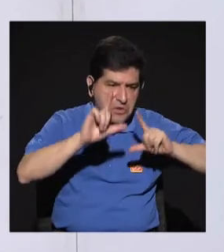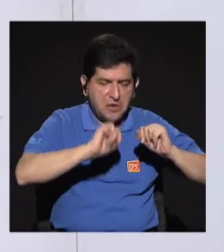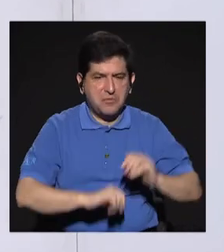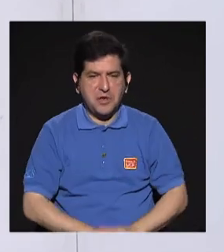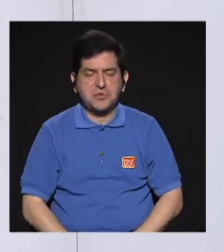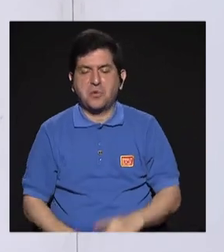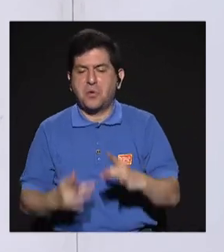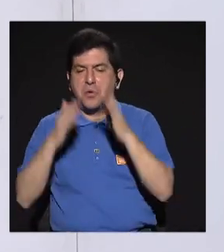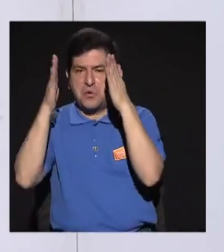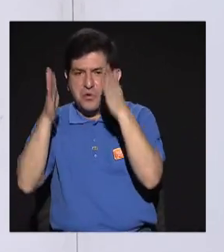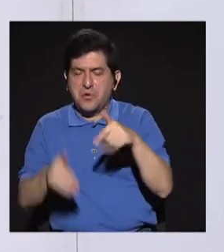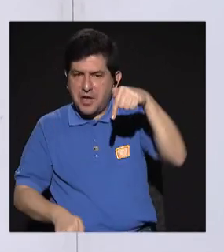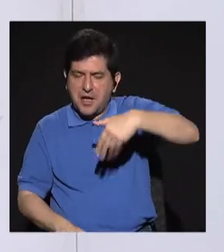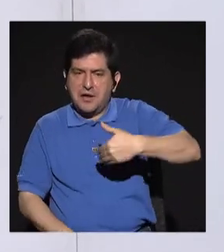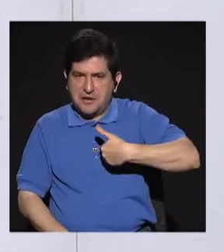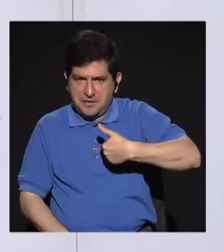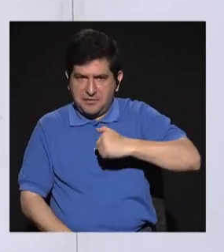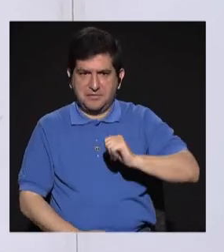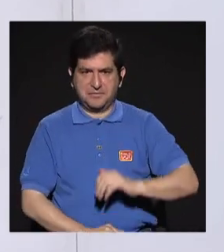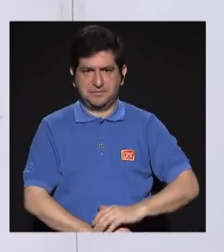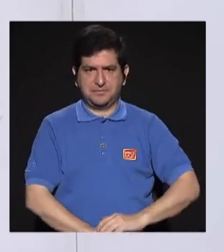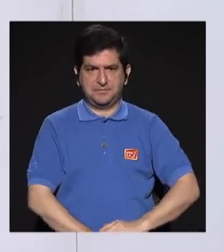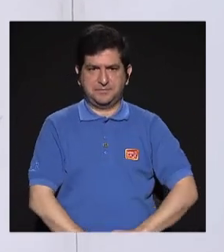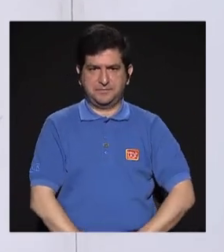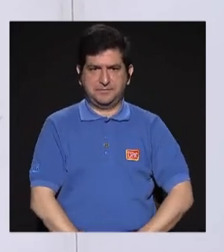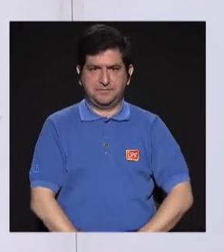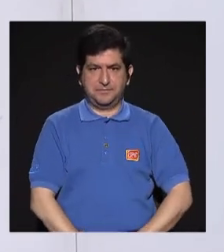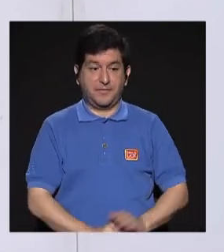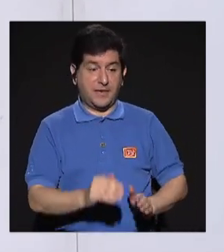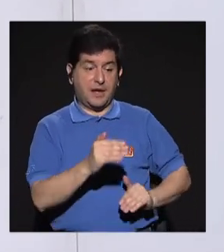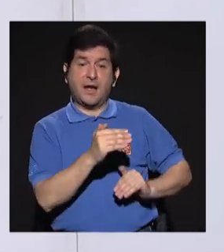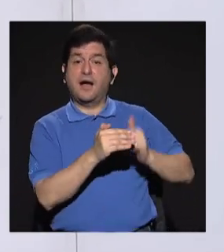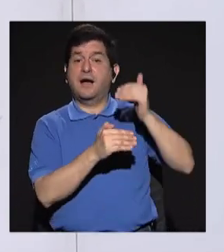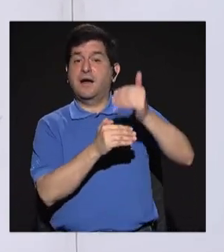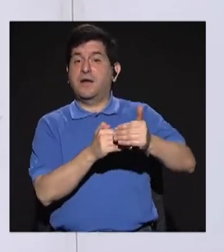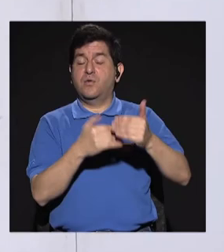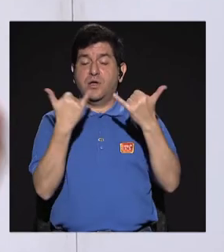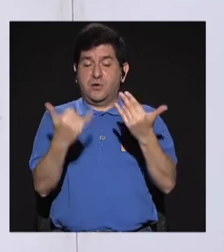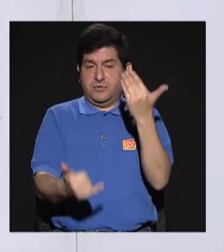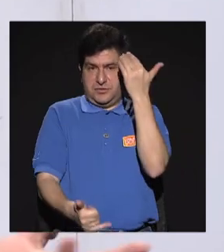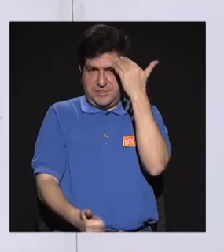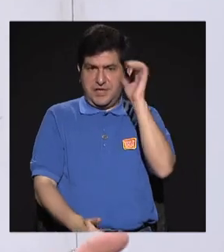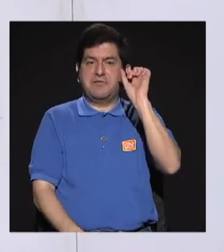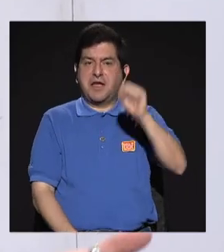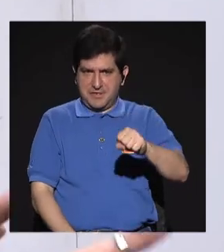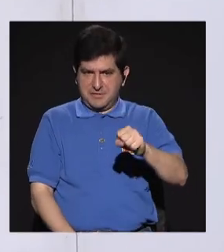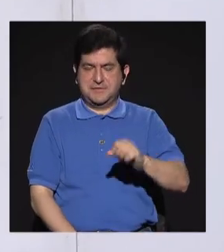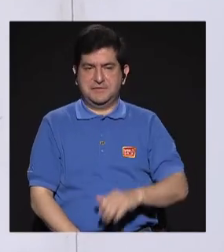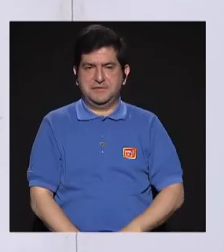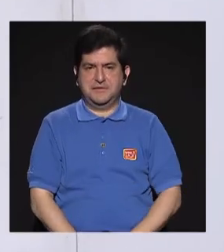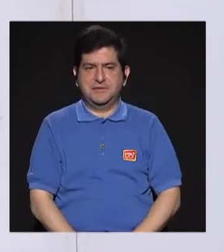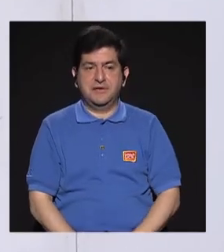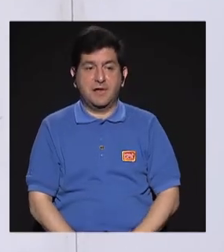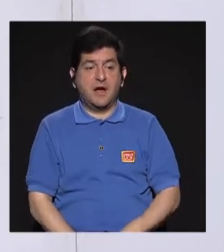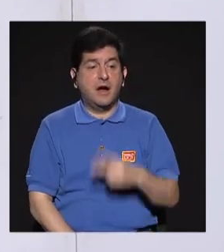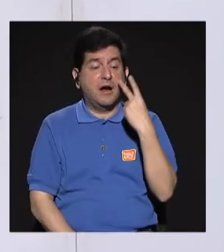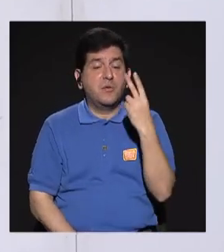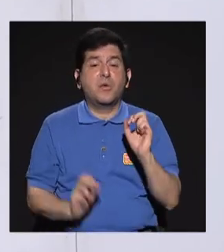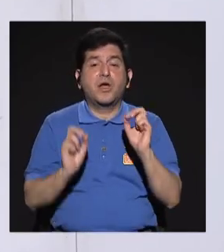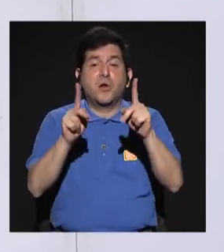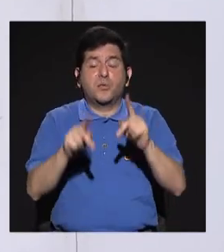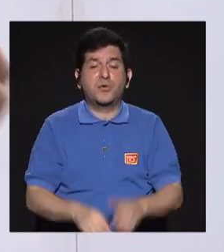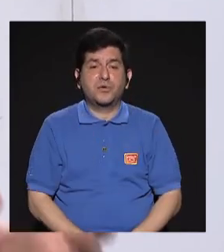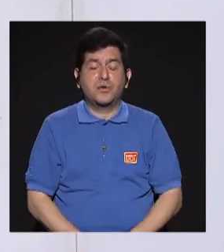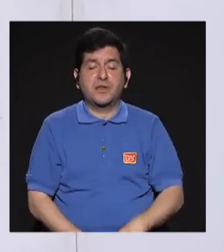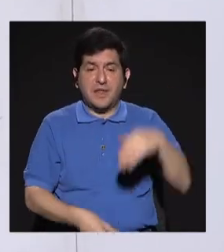laboratorios con los especialistas que hay y luego al ya saber que si existe ver la